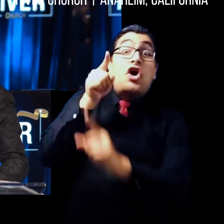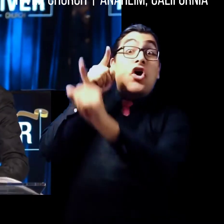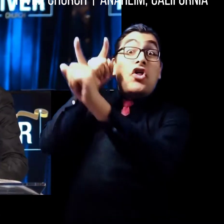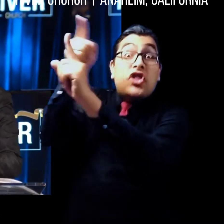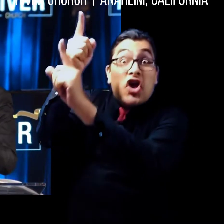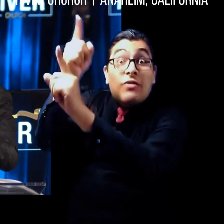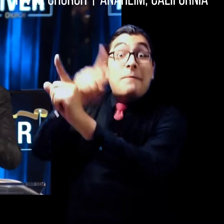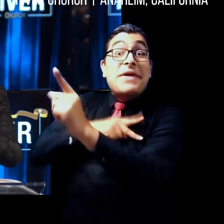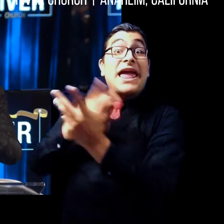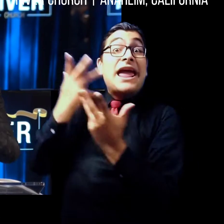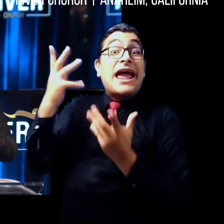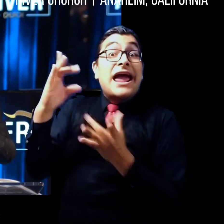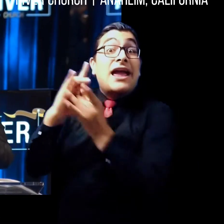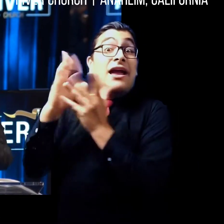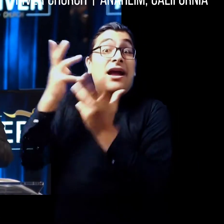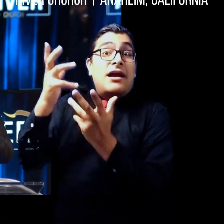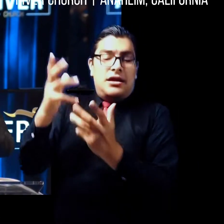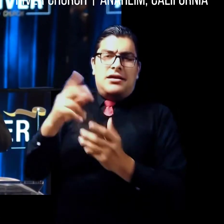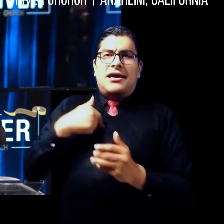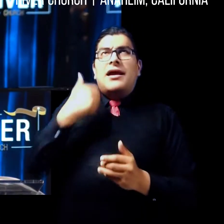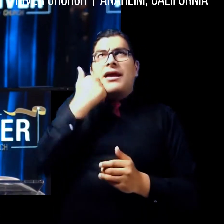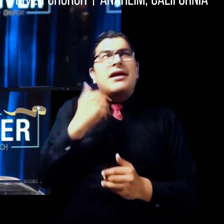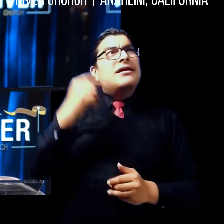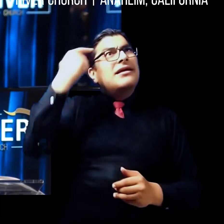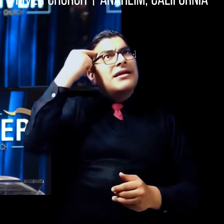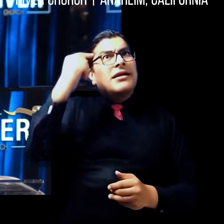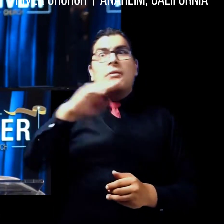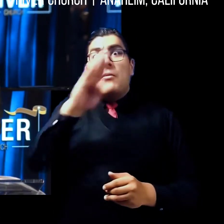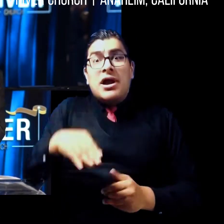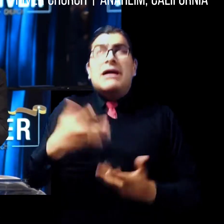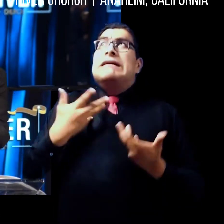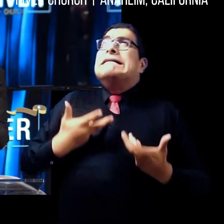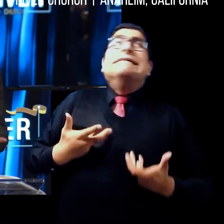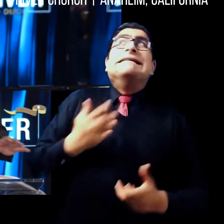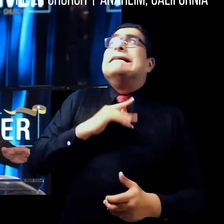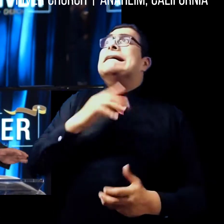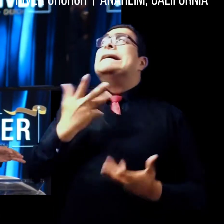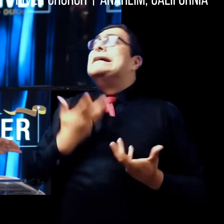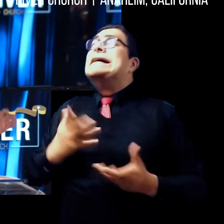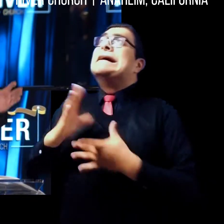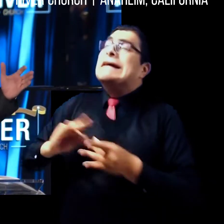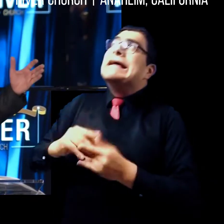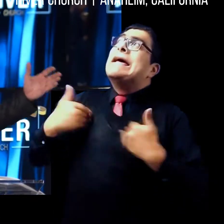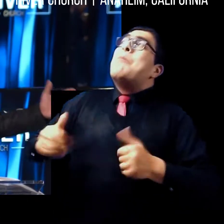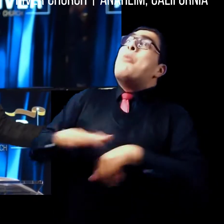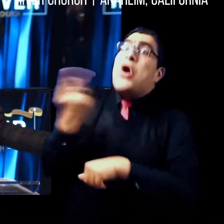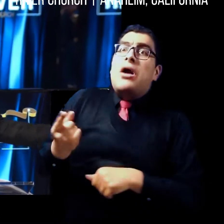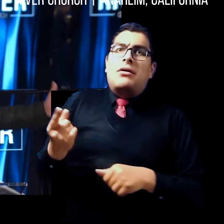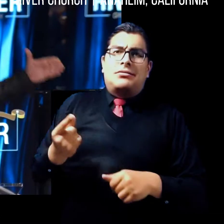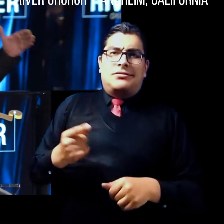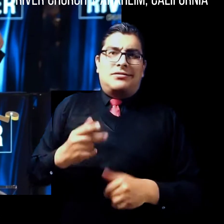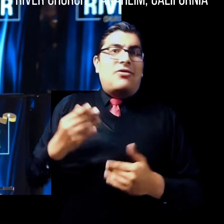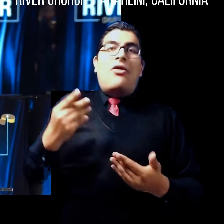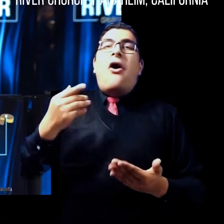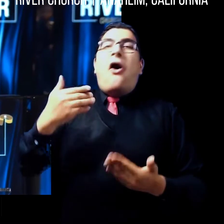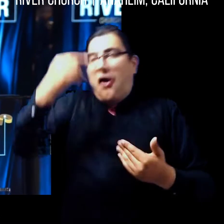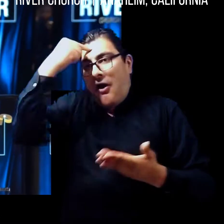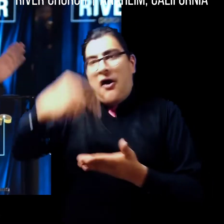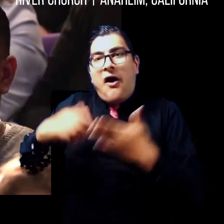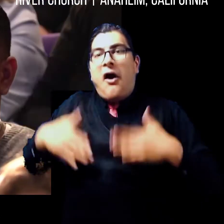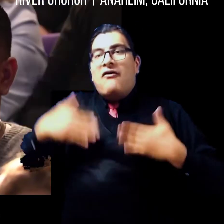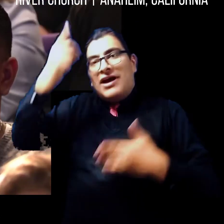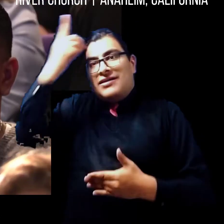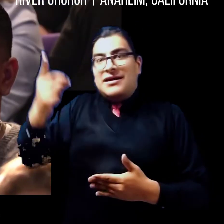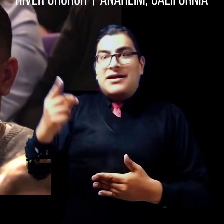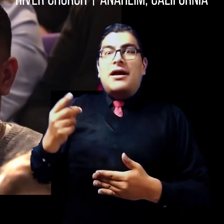tu esperanza. Si vas a la tumba queriendo entender la razón del dolor, es que no confías en Dios. Las explicaciones son un sustituto